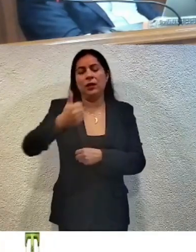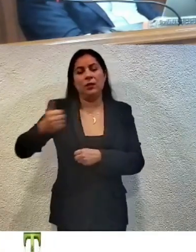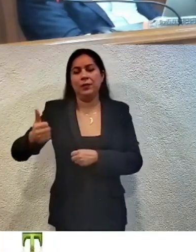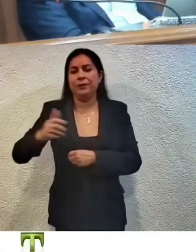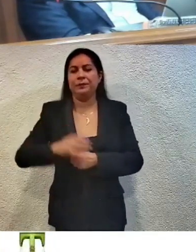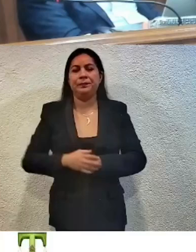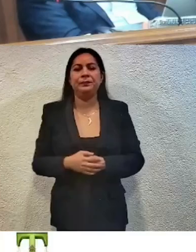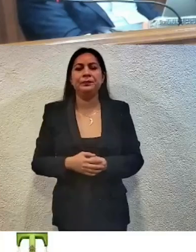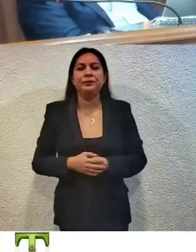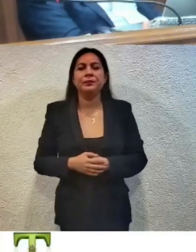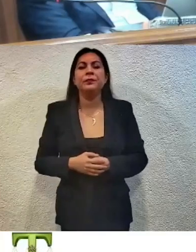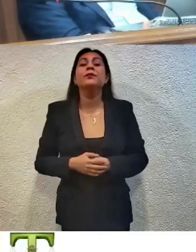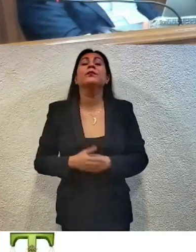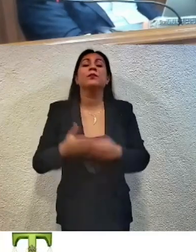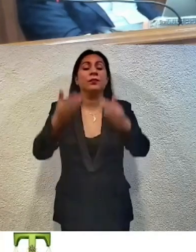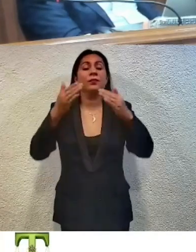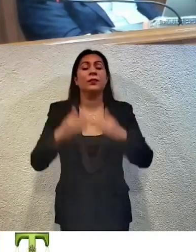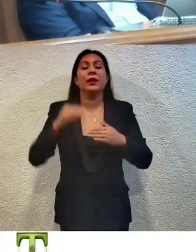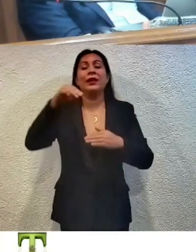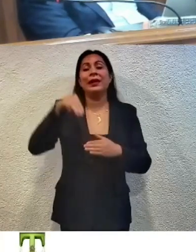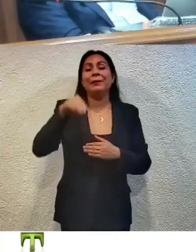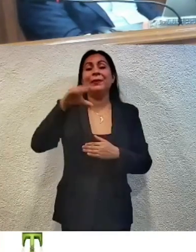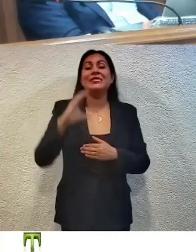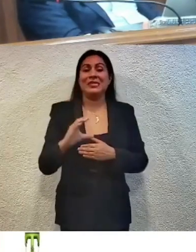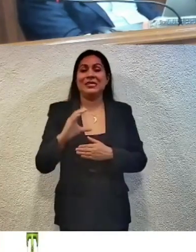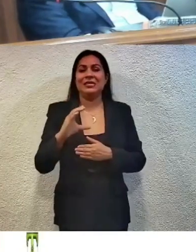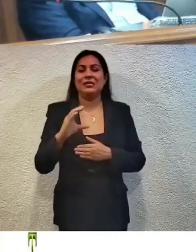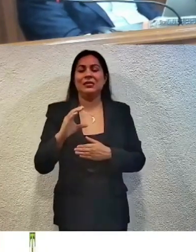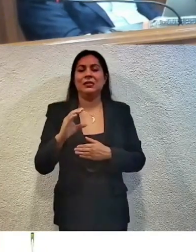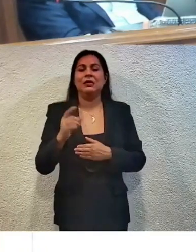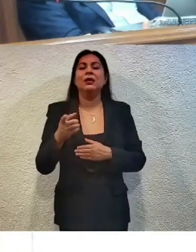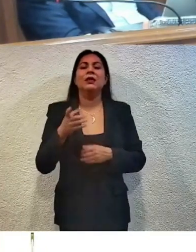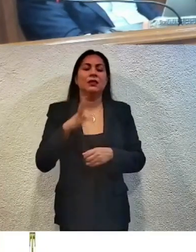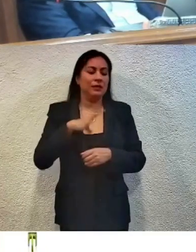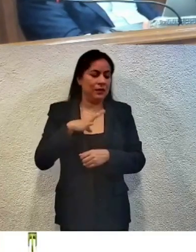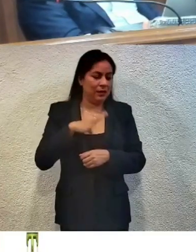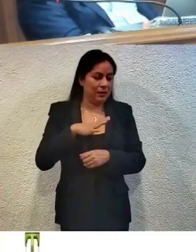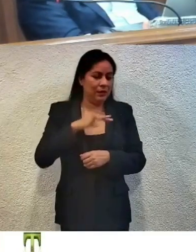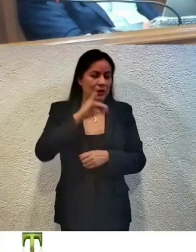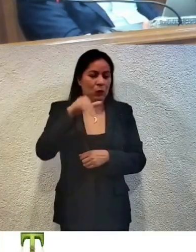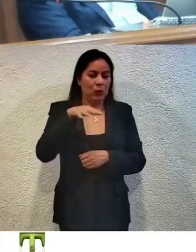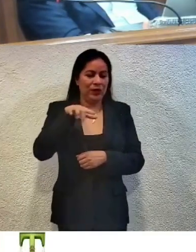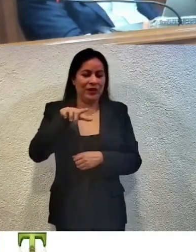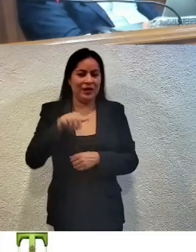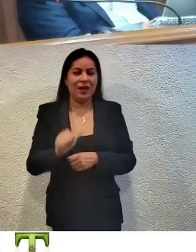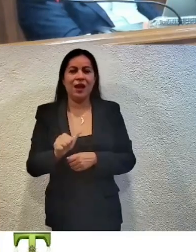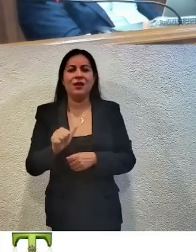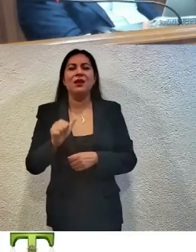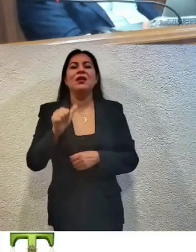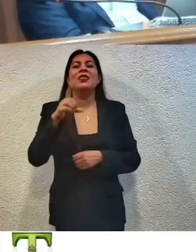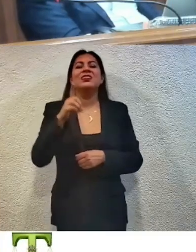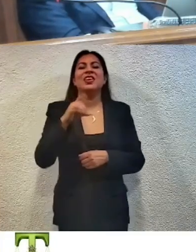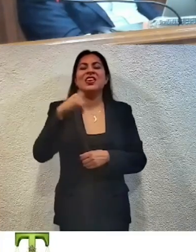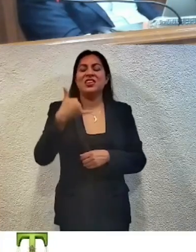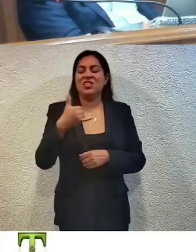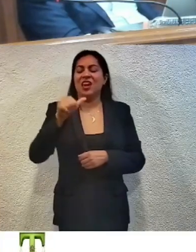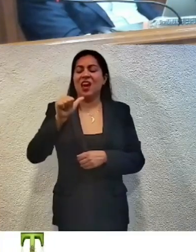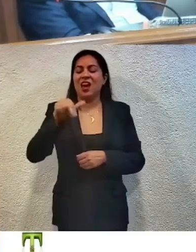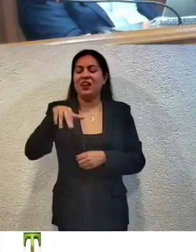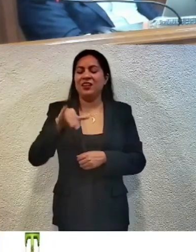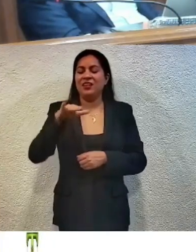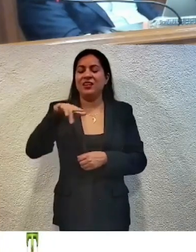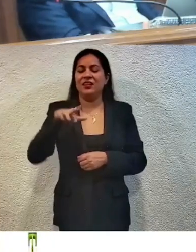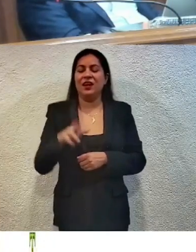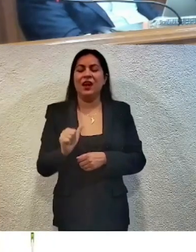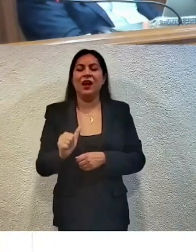respectivamente. Por cuanto a Movimiento Ciudadano, le corresponde a Julián López Galeana y Deyanira Uribe Cuevas,